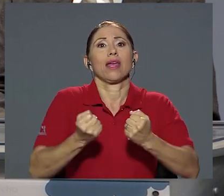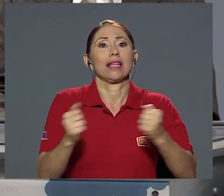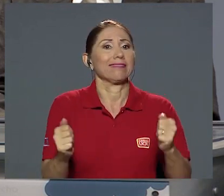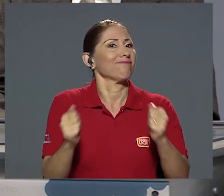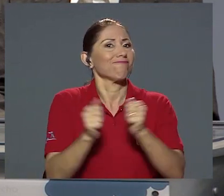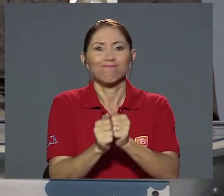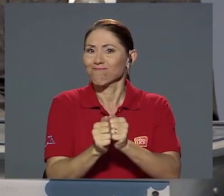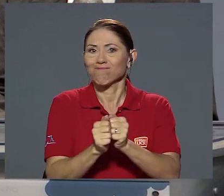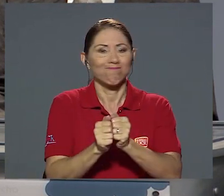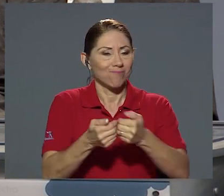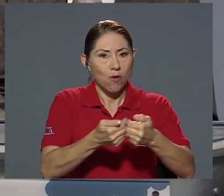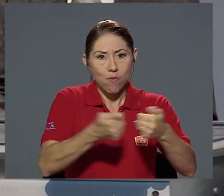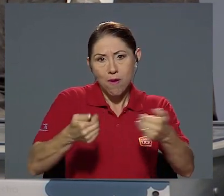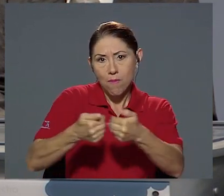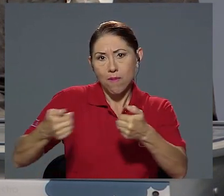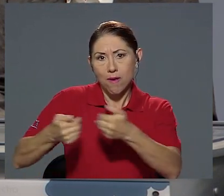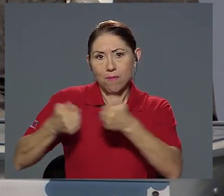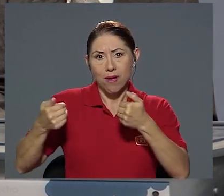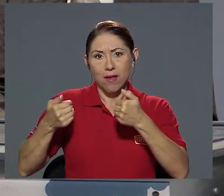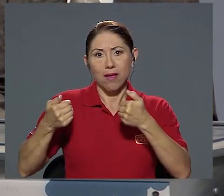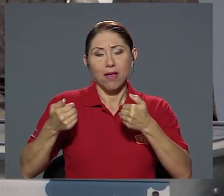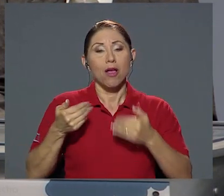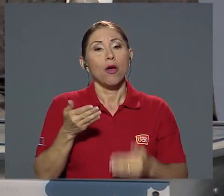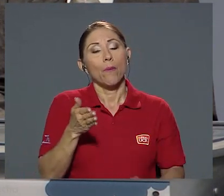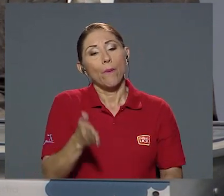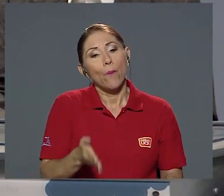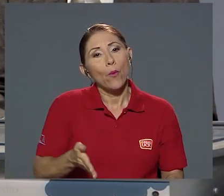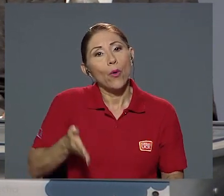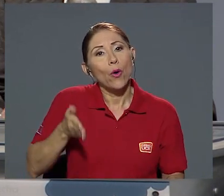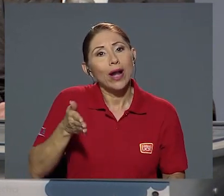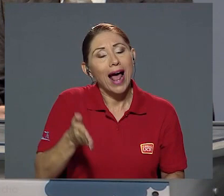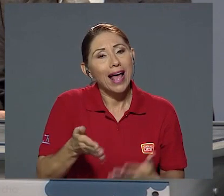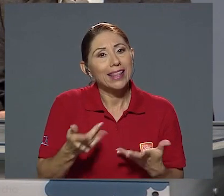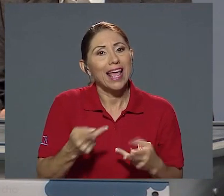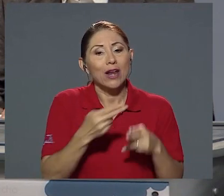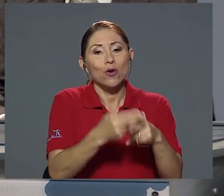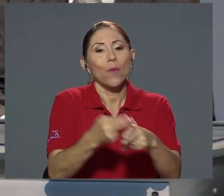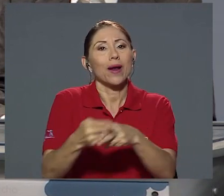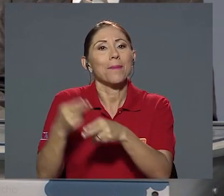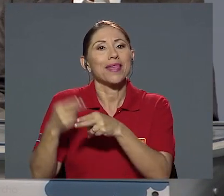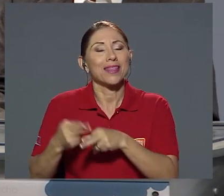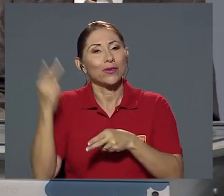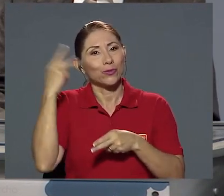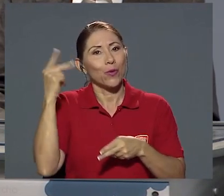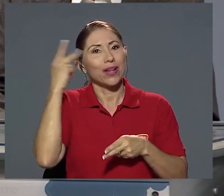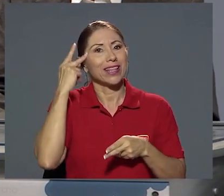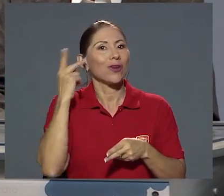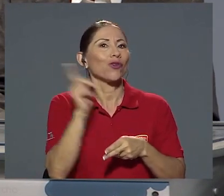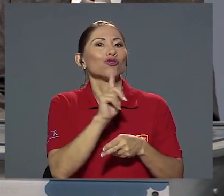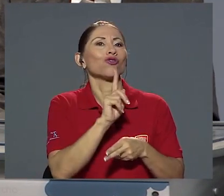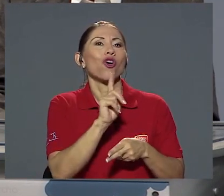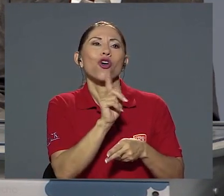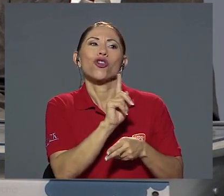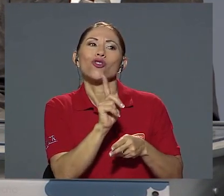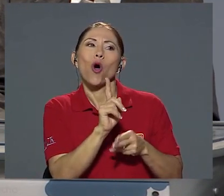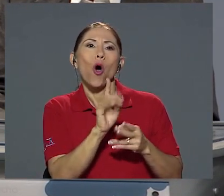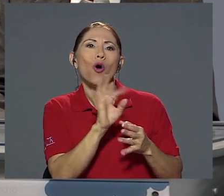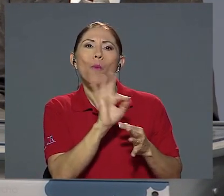a una construcción de una burocracia estatal basada en méritos y no en nombramiento político, a